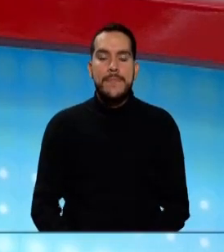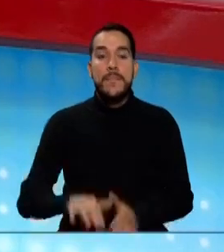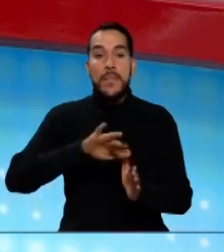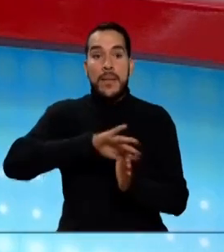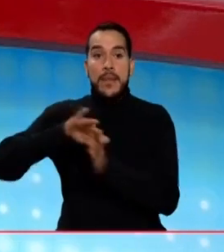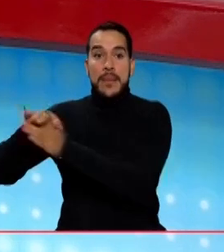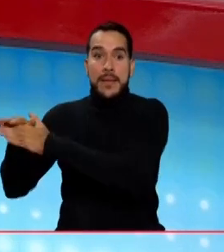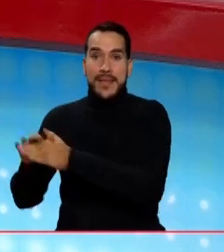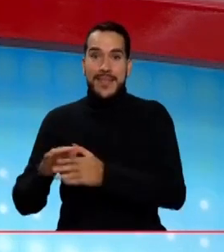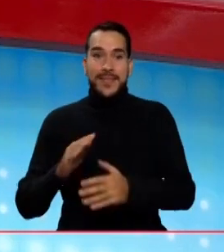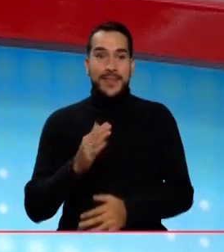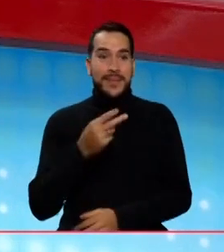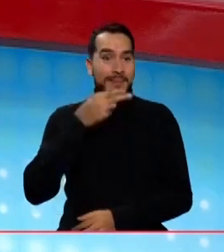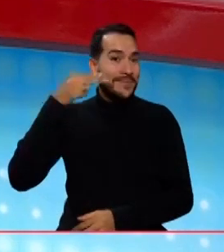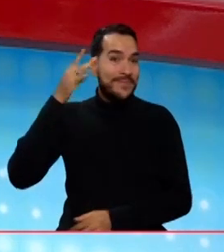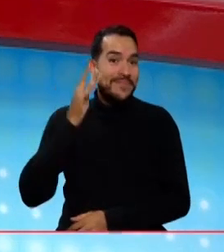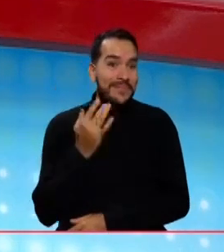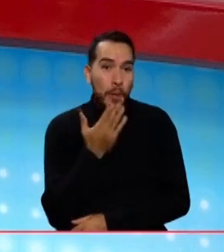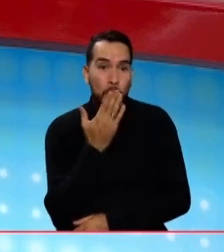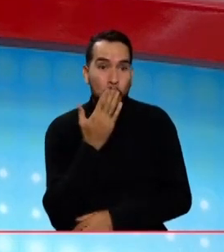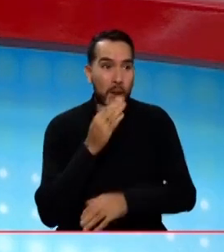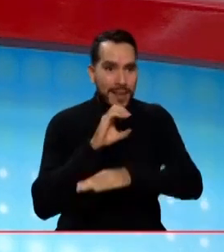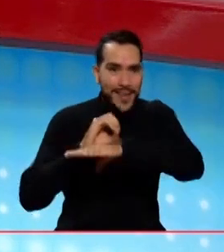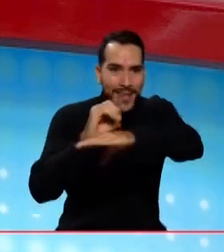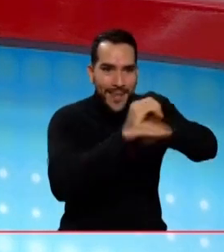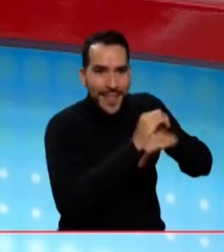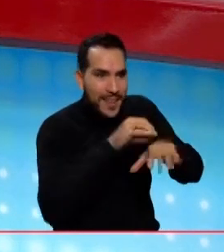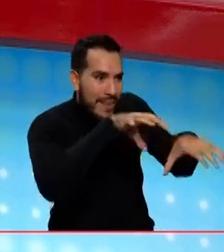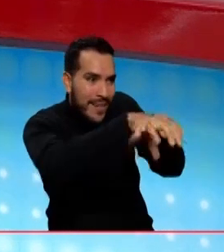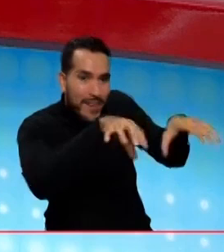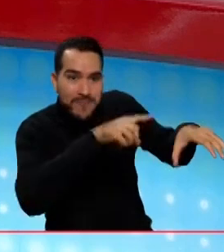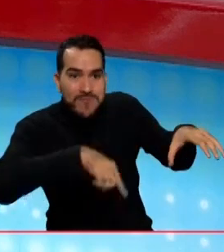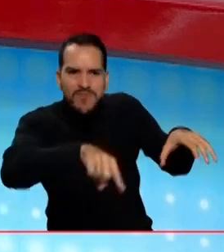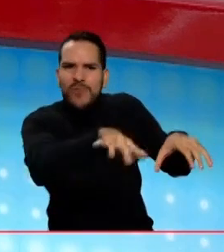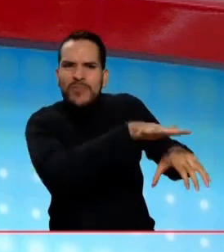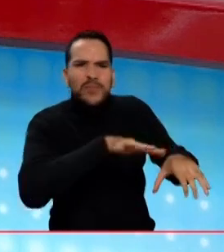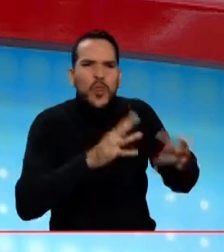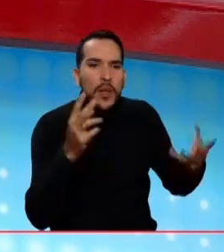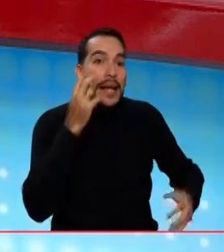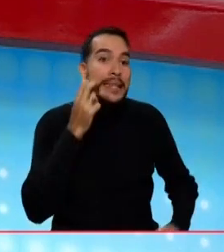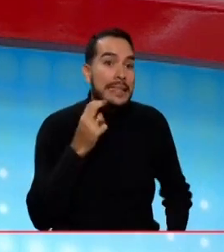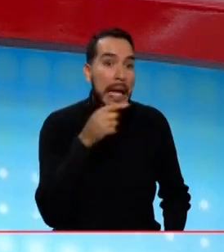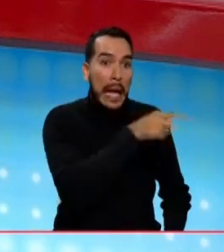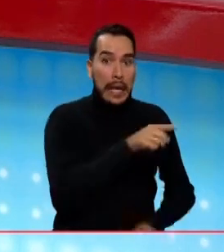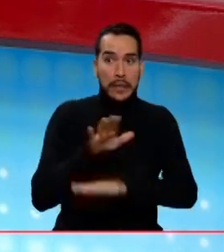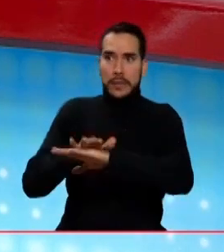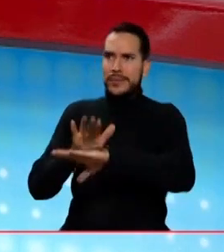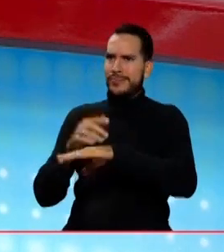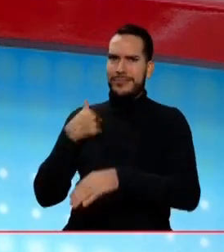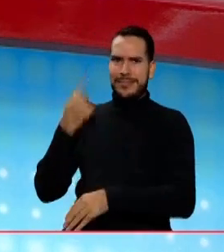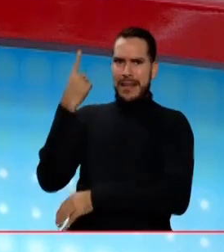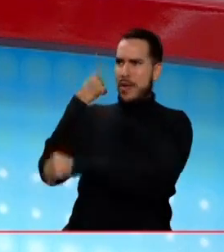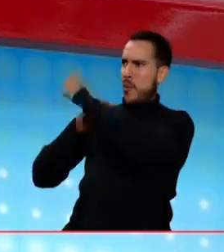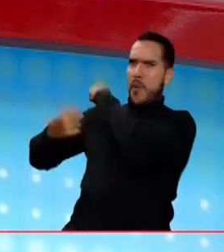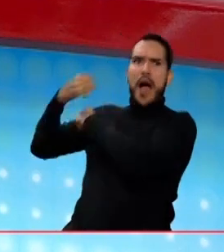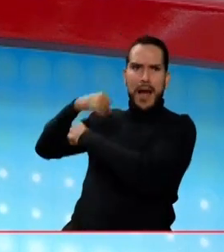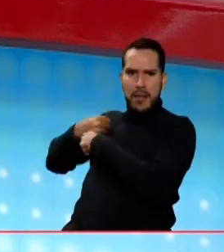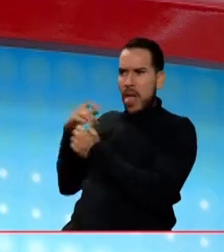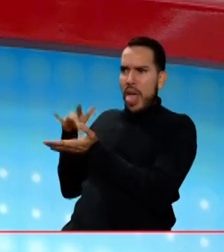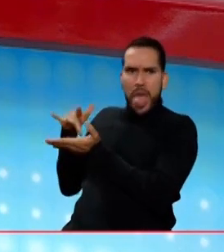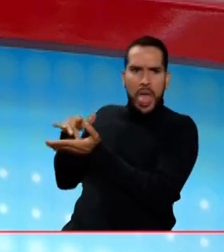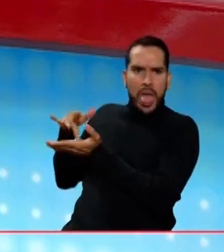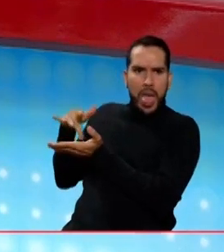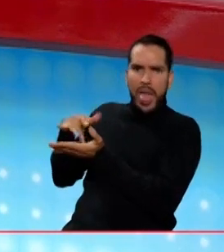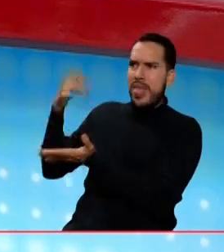Organizaciones indígenas en el Chocó denuncian que desde el año anterior les adeudan 30 mil millones de pesos por la prestación de